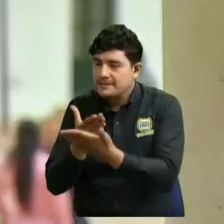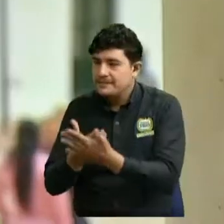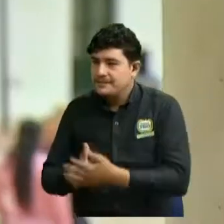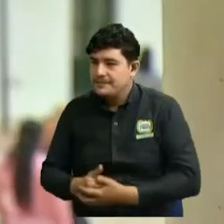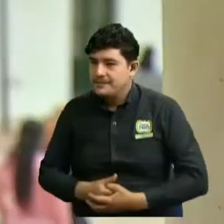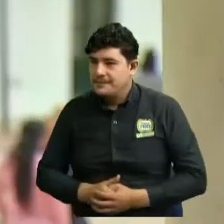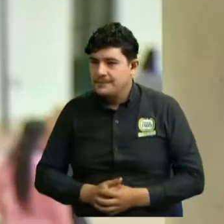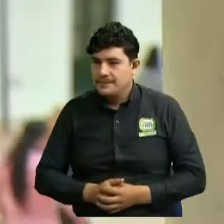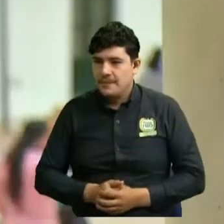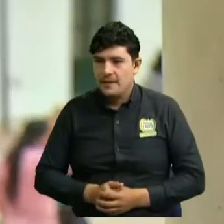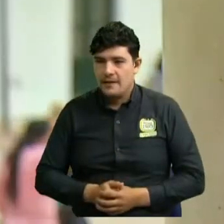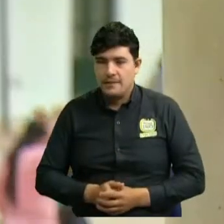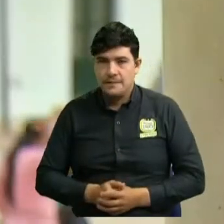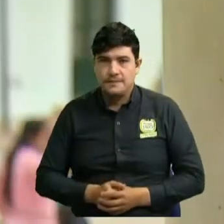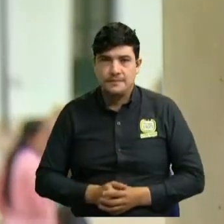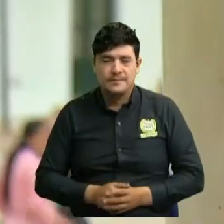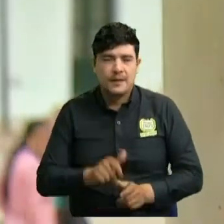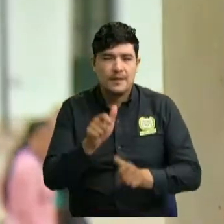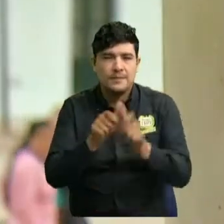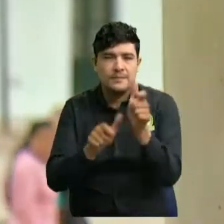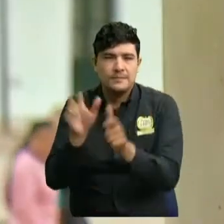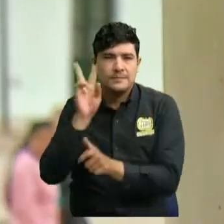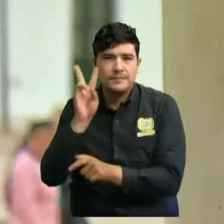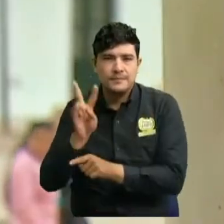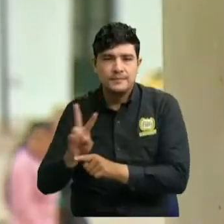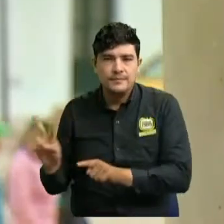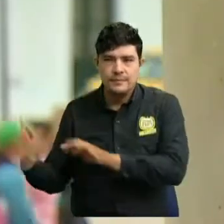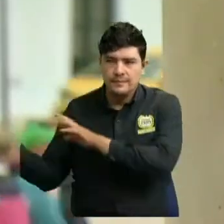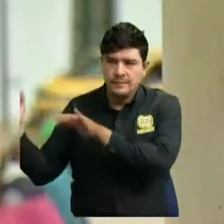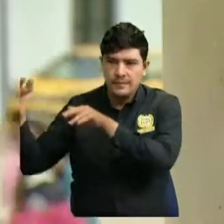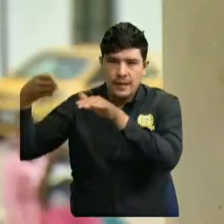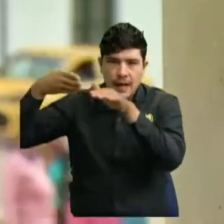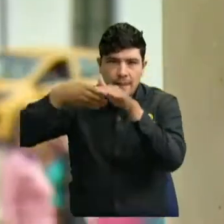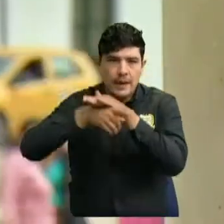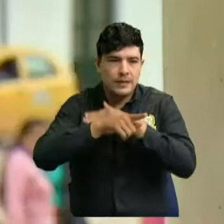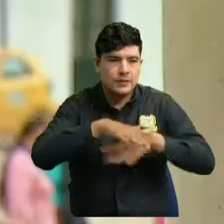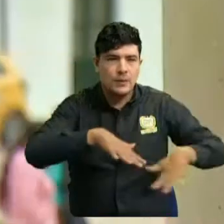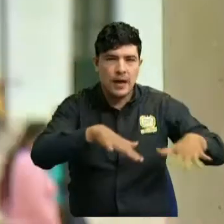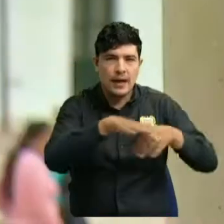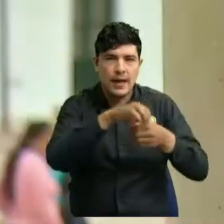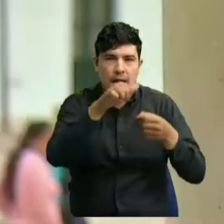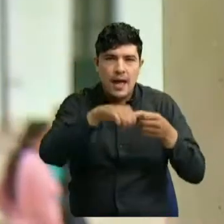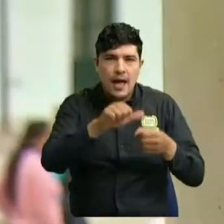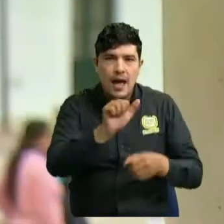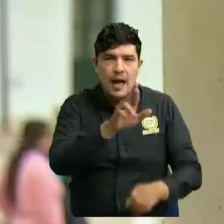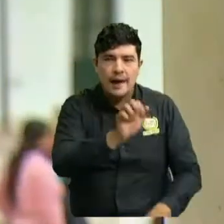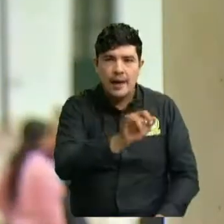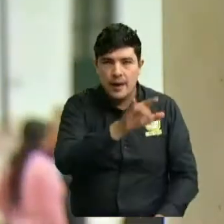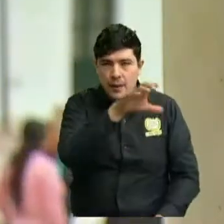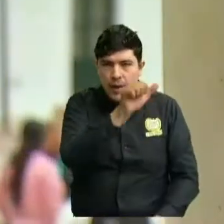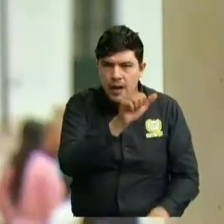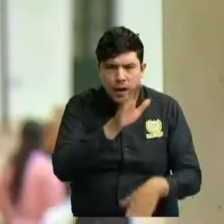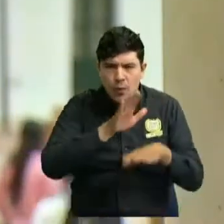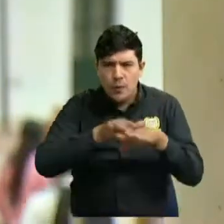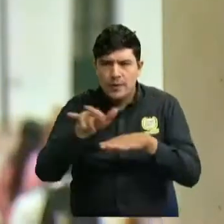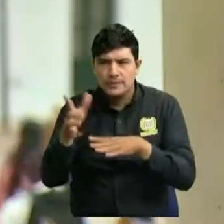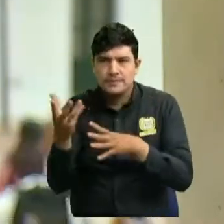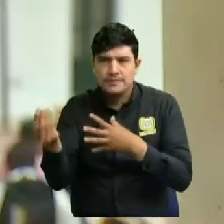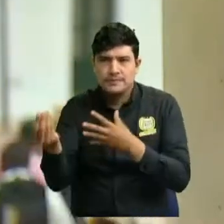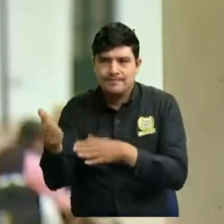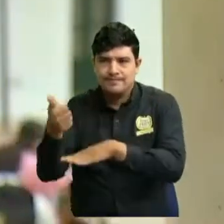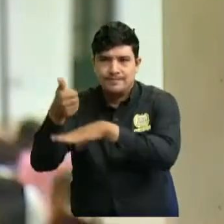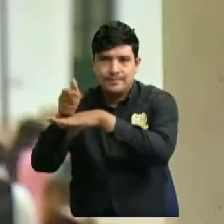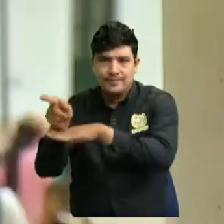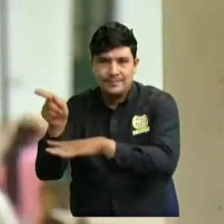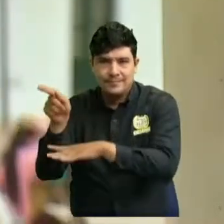Continúa el desplazamiento de población migrante venezolana a la región de Arauca como consecuencia de los fuertes enfrentamientos entre las autoridades